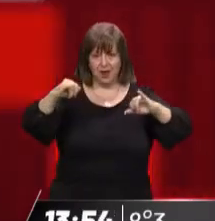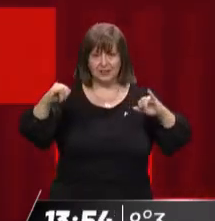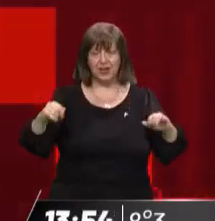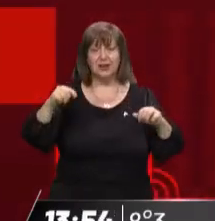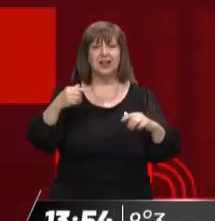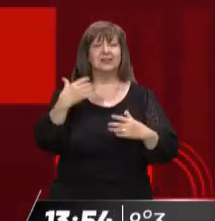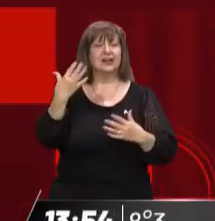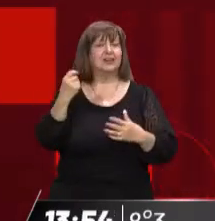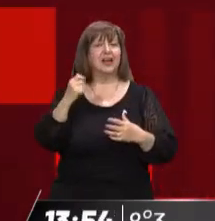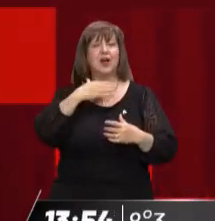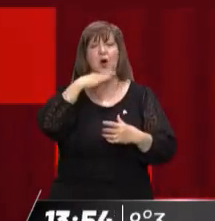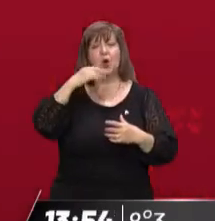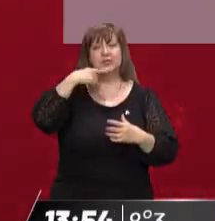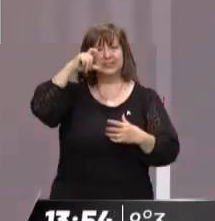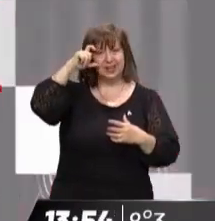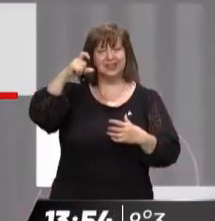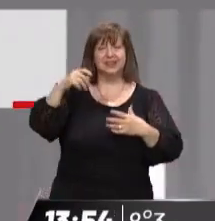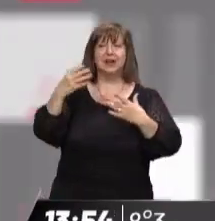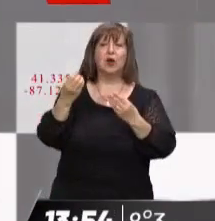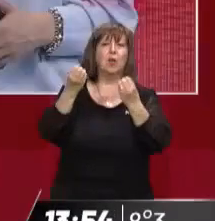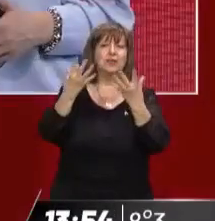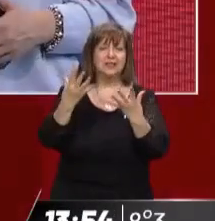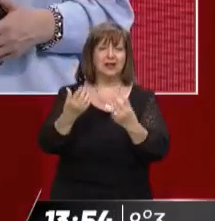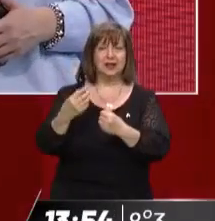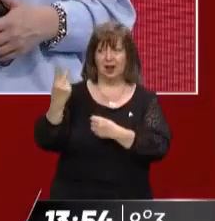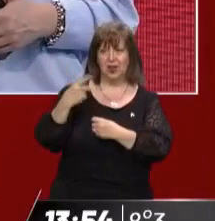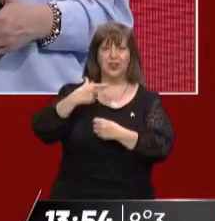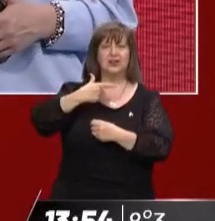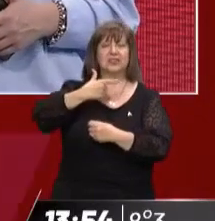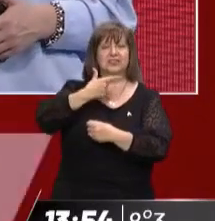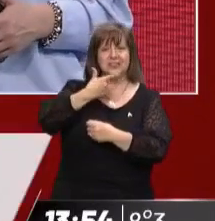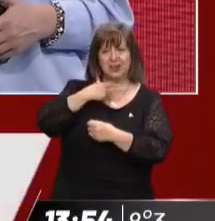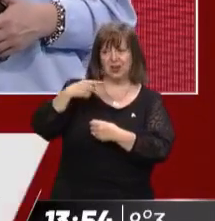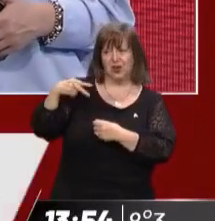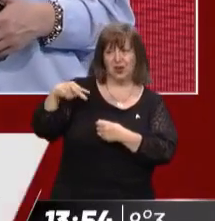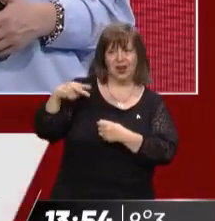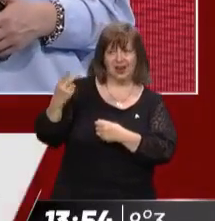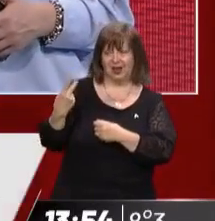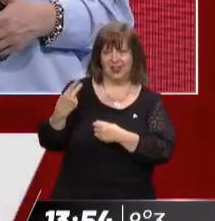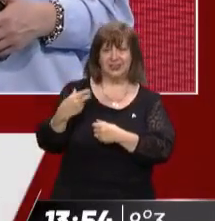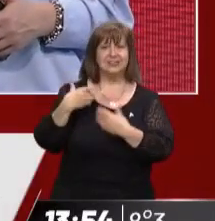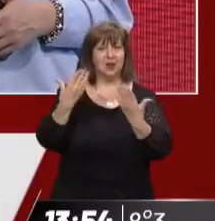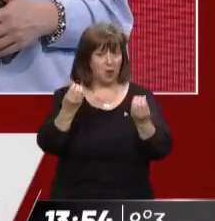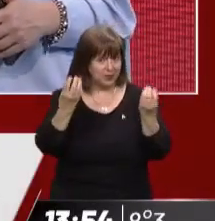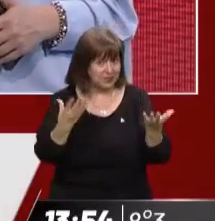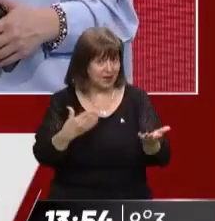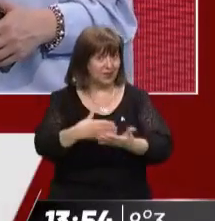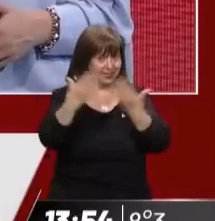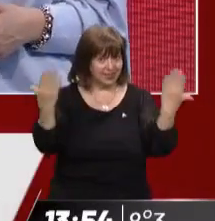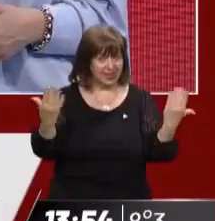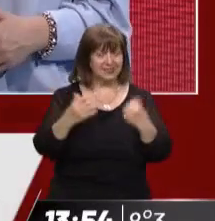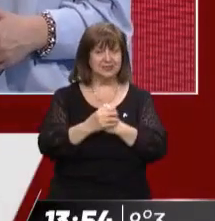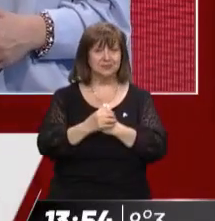Y ahora saludamos a José Becker, te saluda Noelia Nieto, Sergio Suárez, aquí en Noticiero 7, el mediodía, José. Buen día, ¿cómo estás?